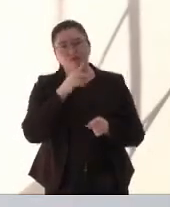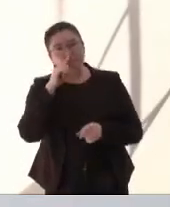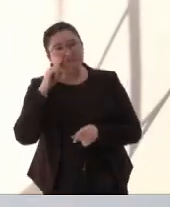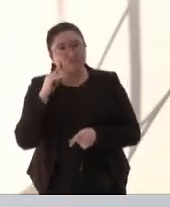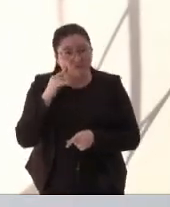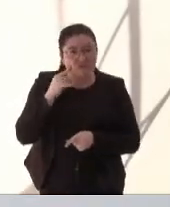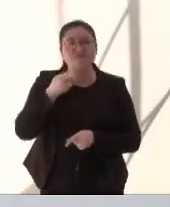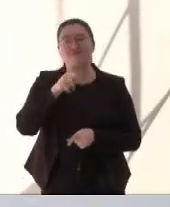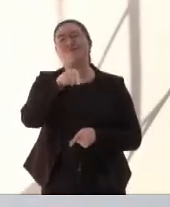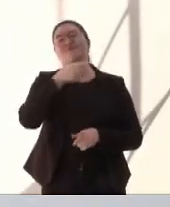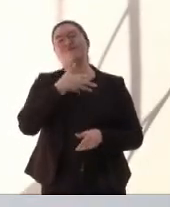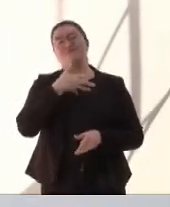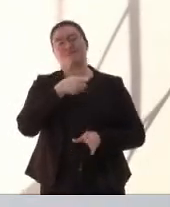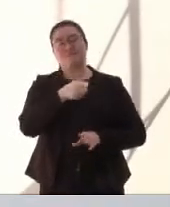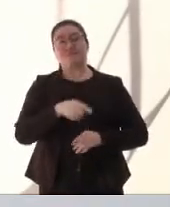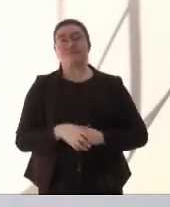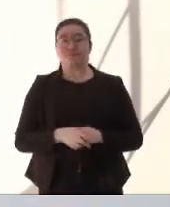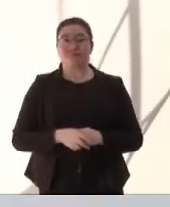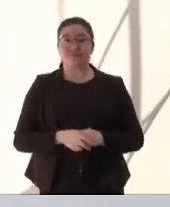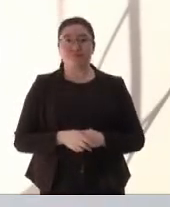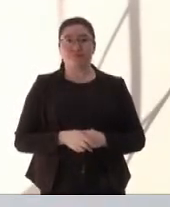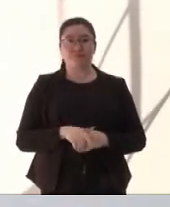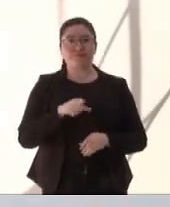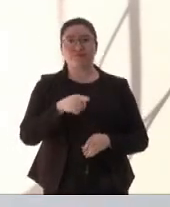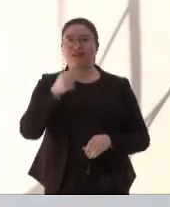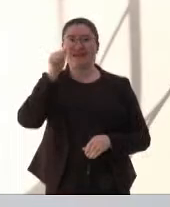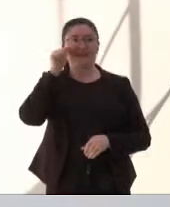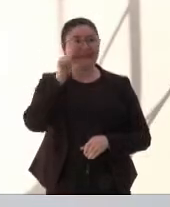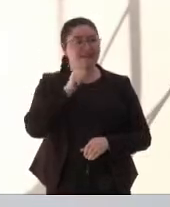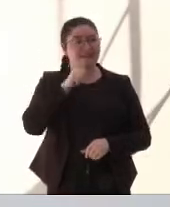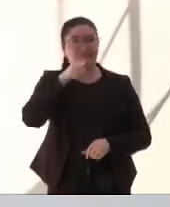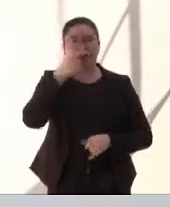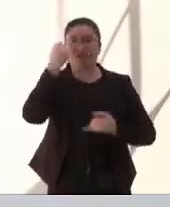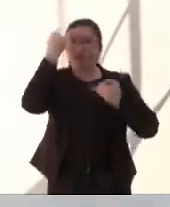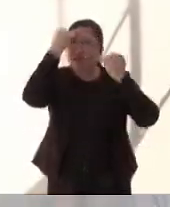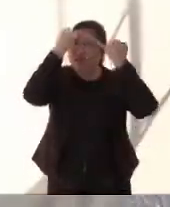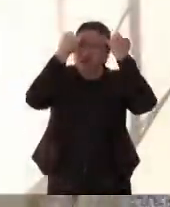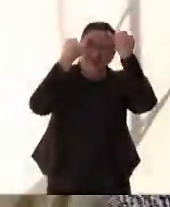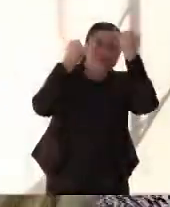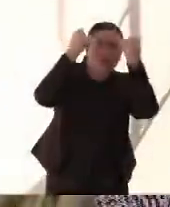ahí está, donde despliegan toda la creatividad, ¿sí?